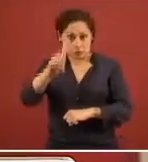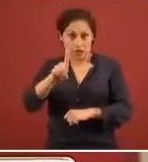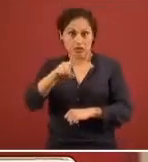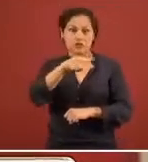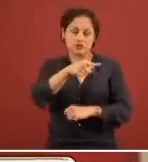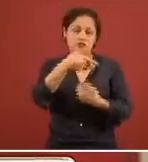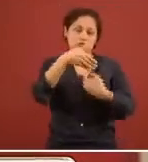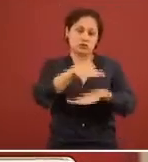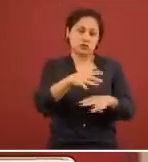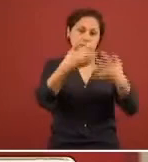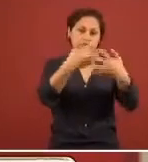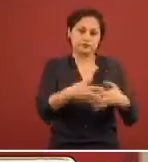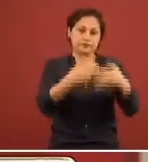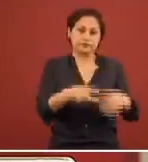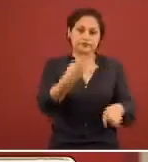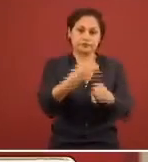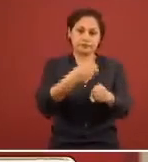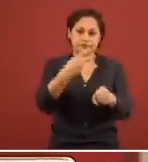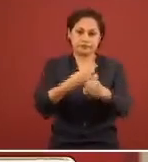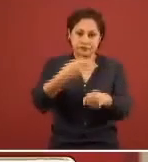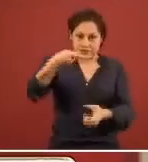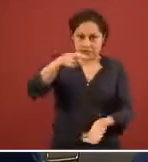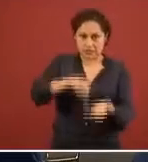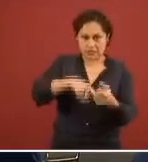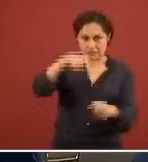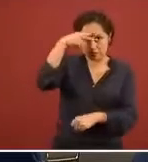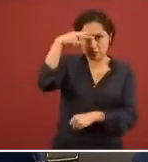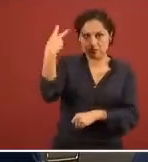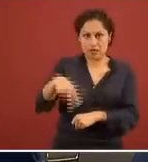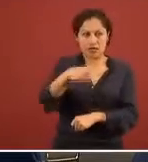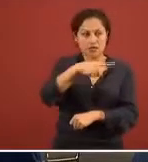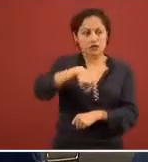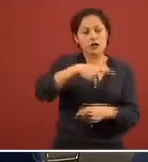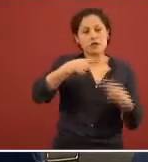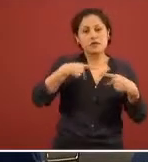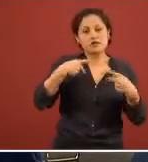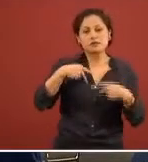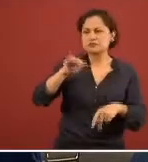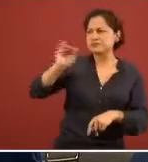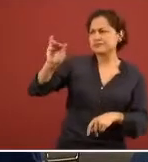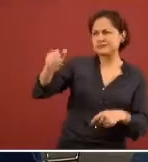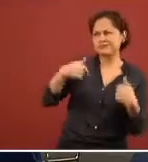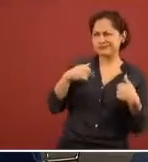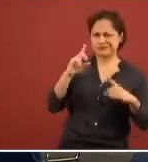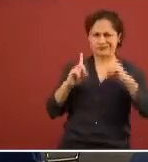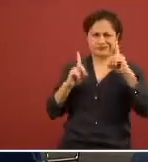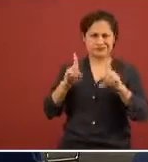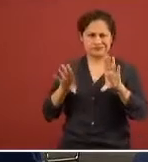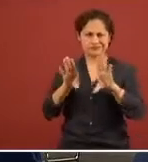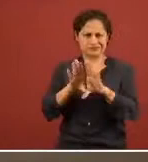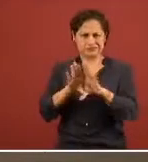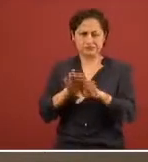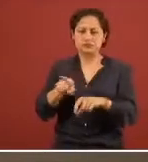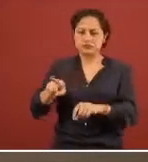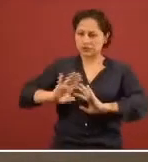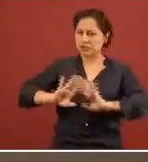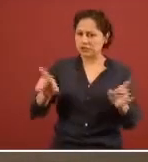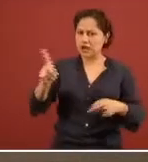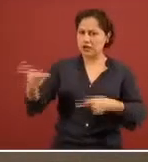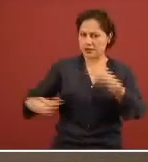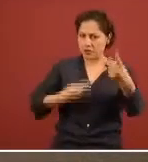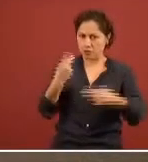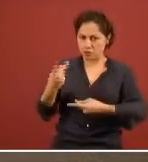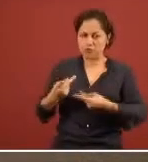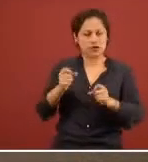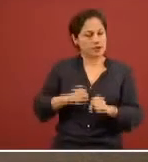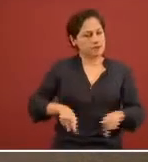industria cervecera en el país, fueron los primeros en mostrar esta inquietud, con básicamente todos los argumentos que usted ha señalado,